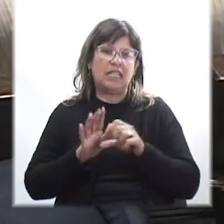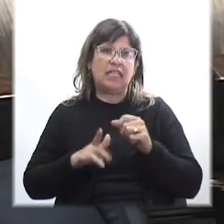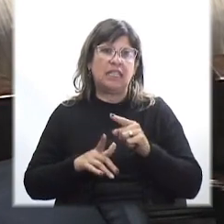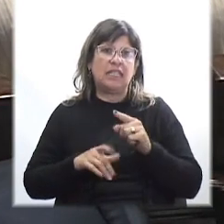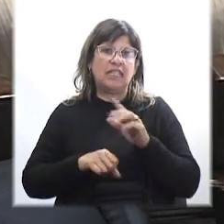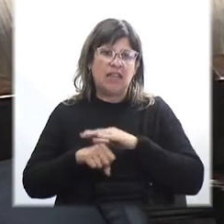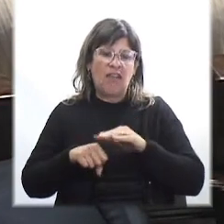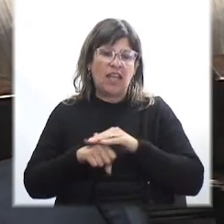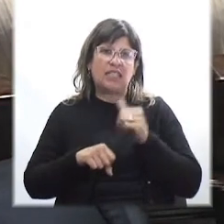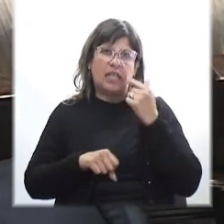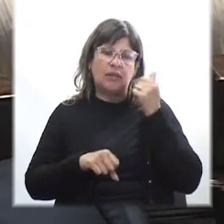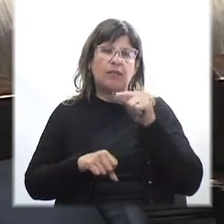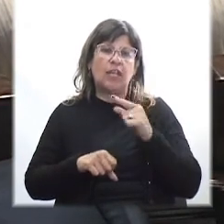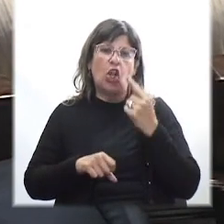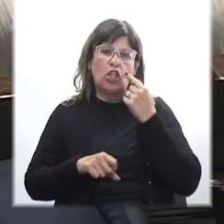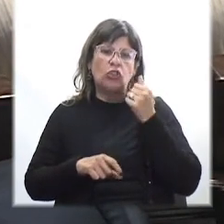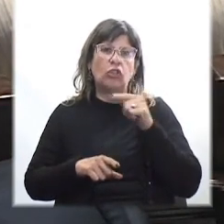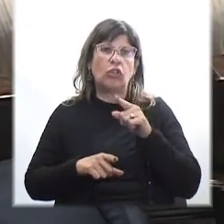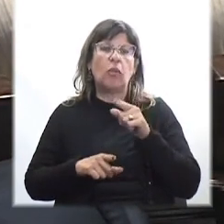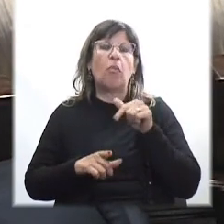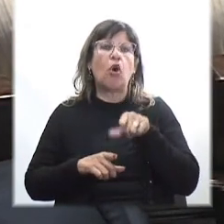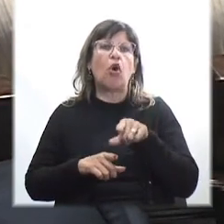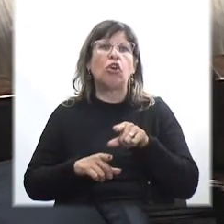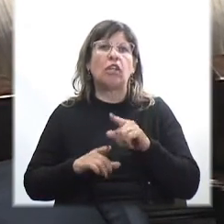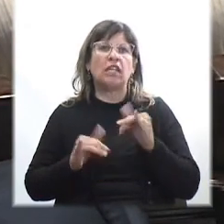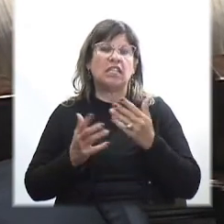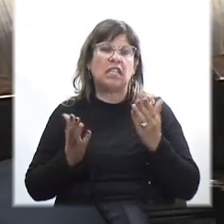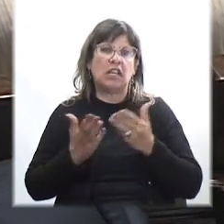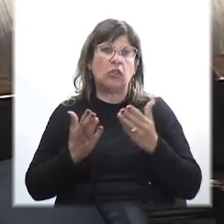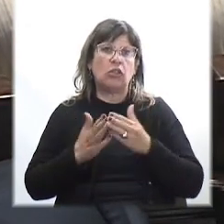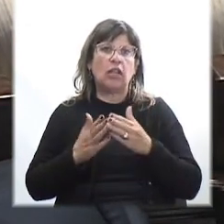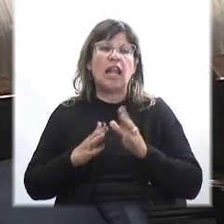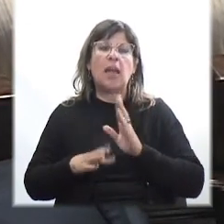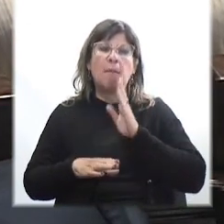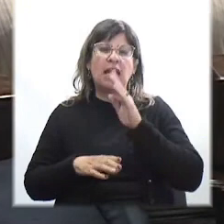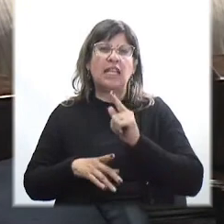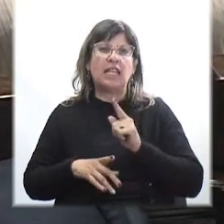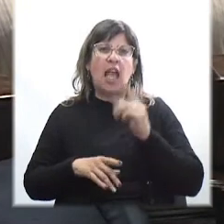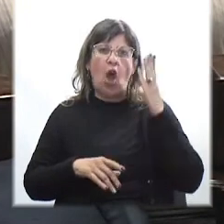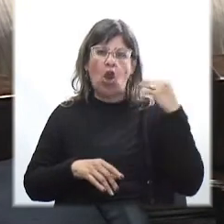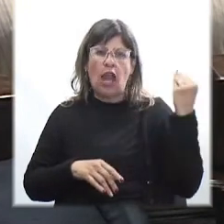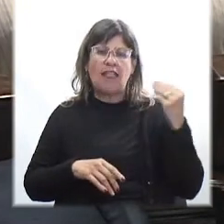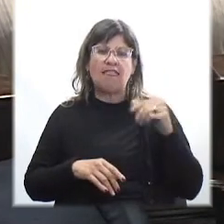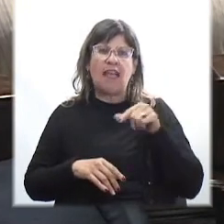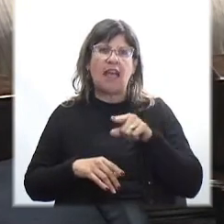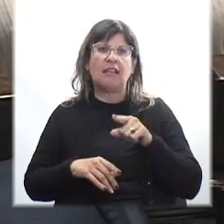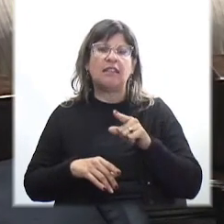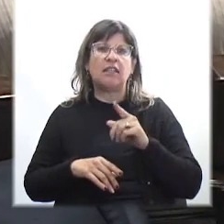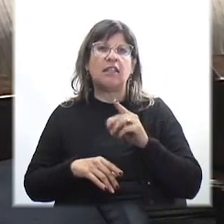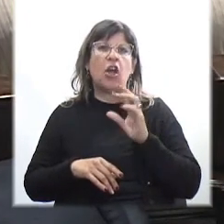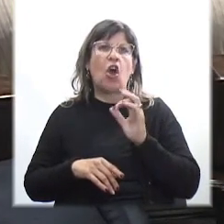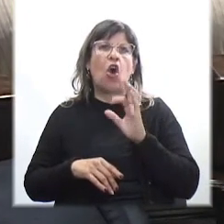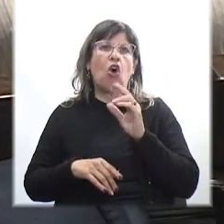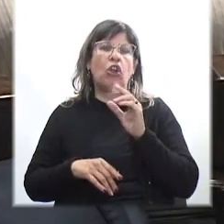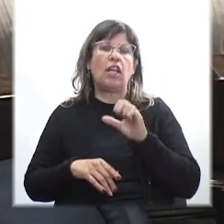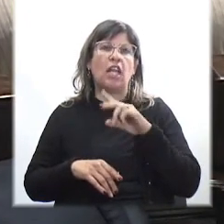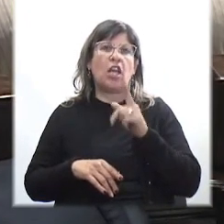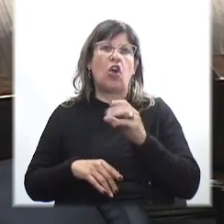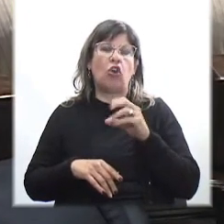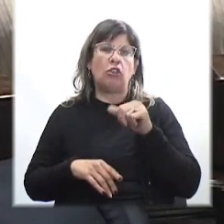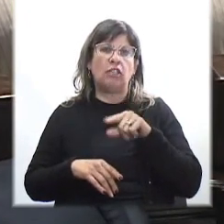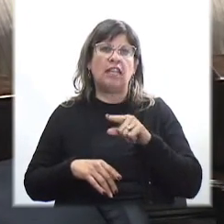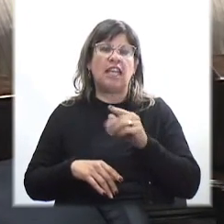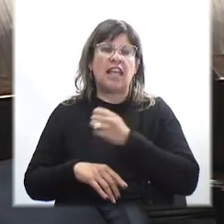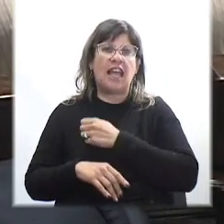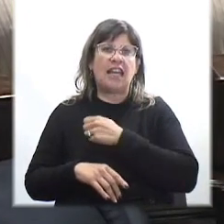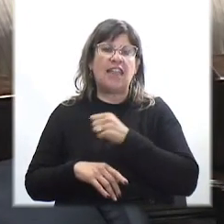se basan en lo que se conoce por sus aplicaciones ya estudiadas en Bélgica, por ejemplo, Holanda, Oregón y más recientemente Canadá